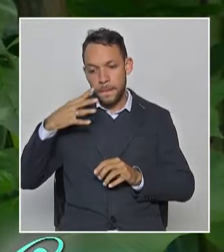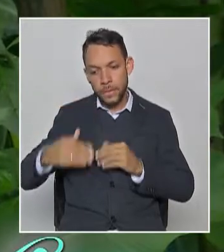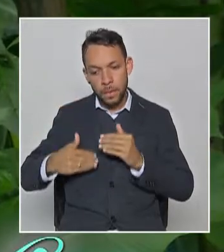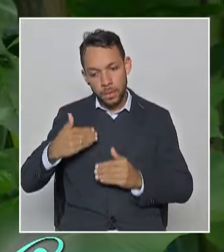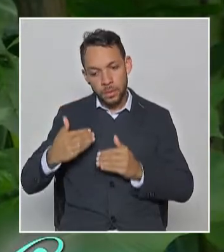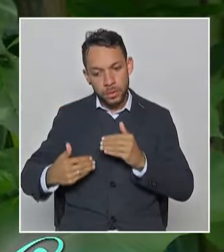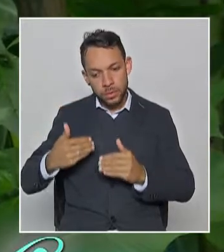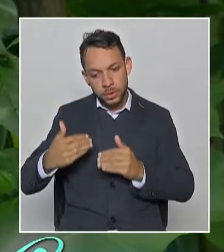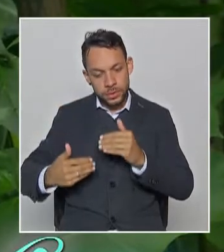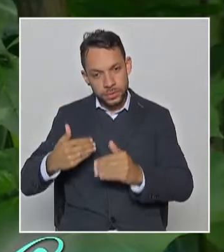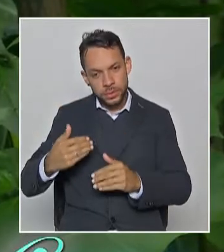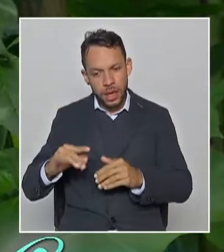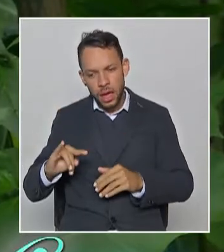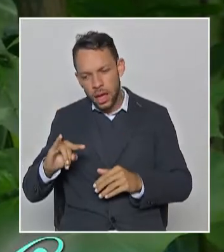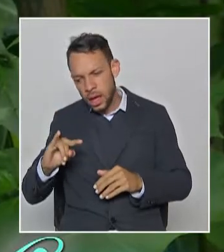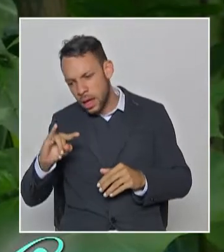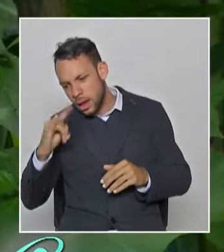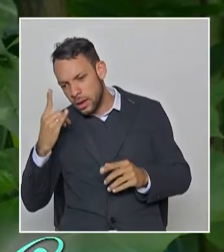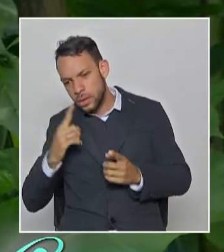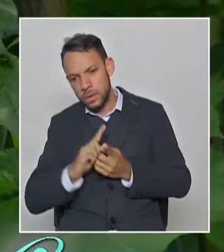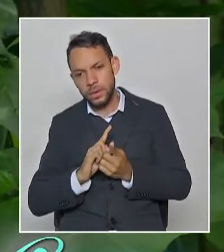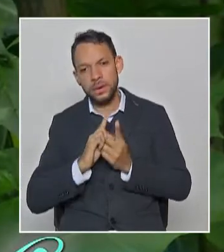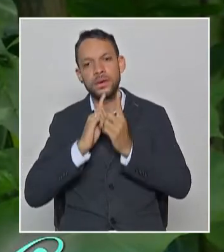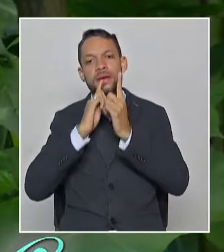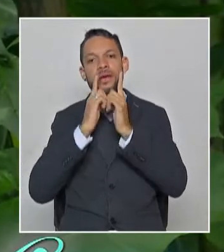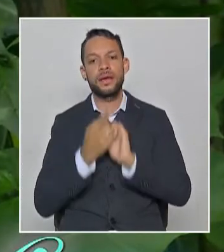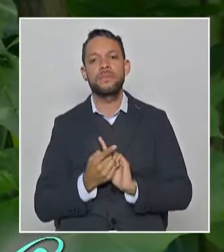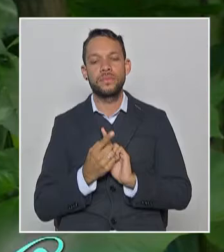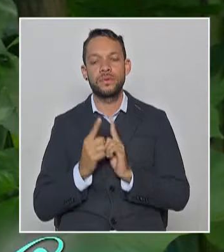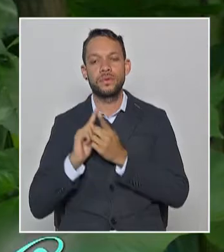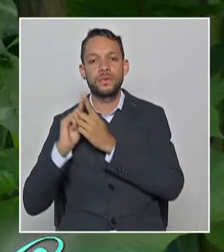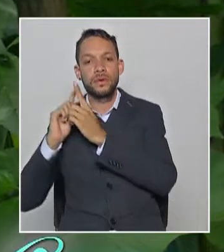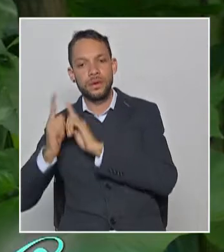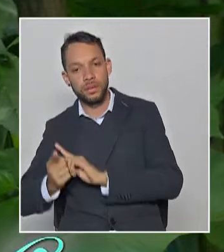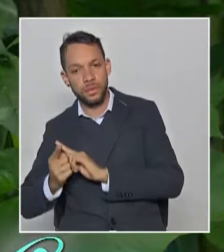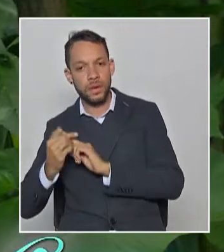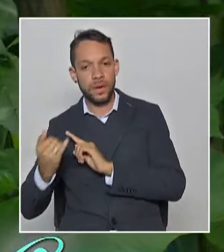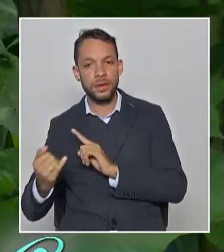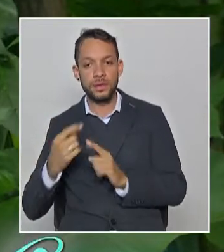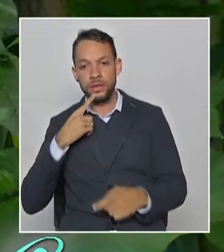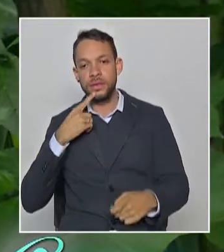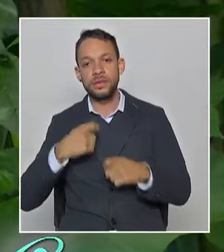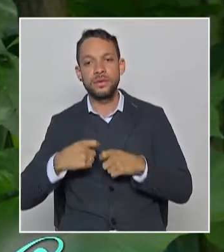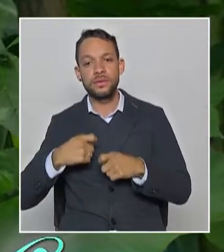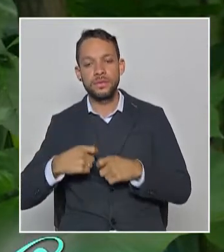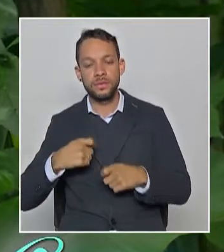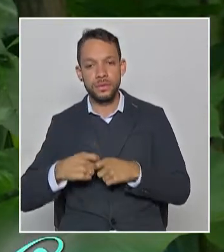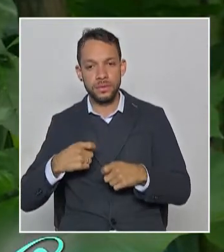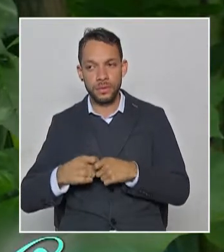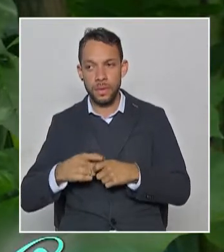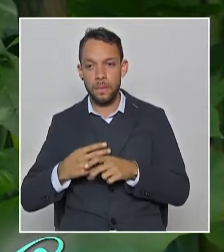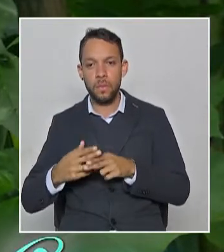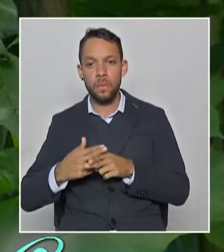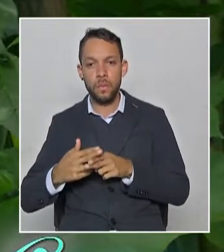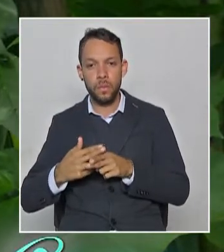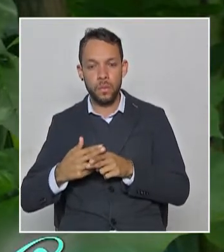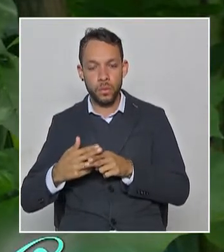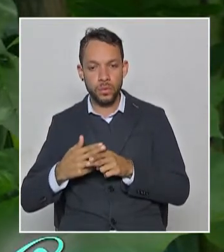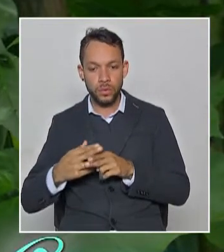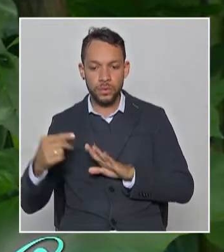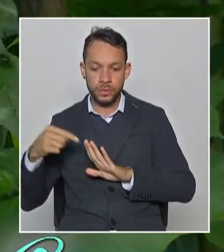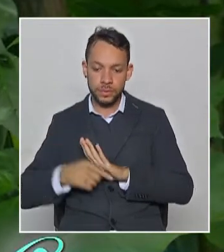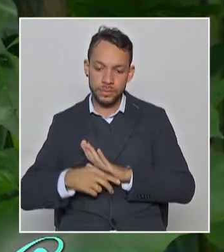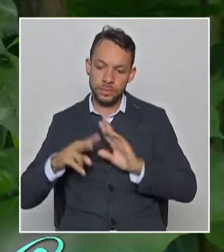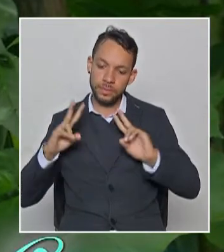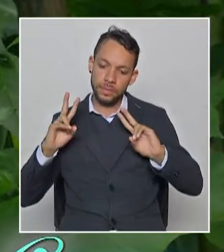teniendo algunos cambios y algunas dificultades. Pero pues muy próximamente, a través de toda la investigación, va a